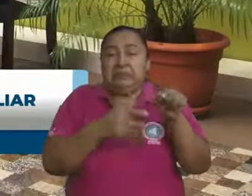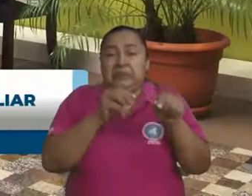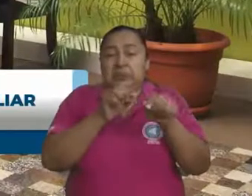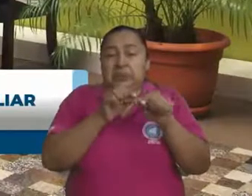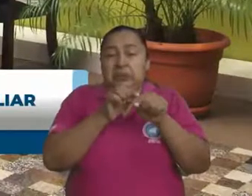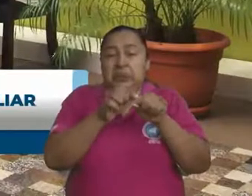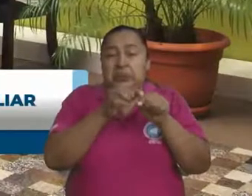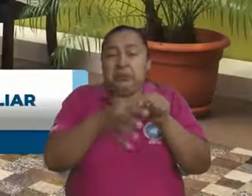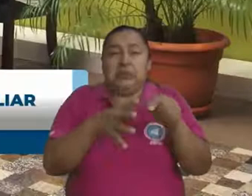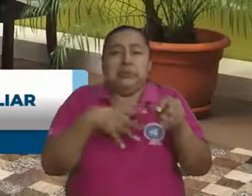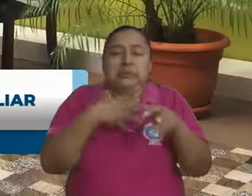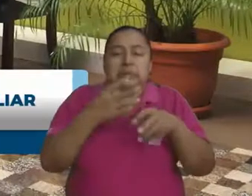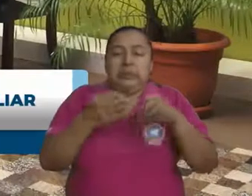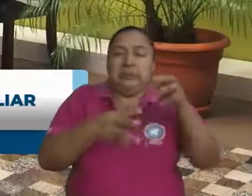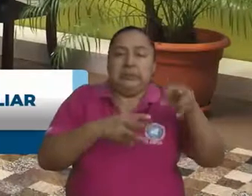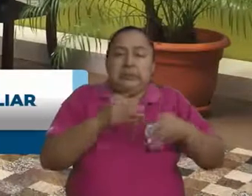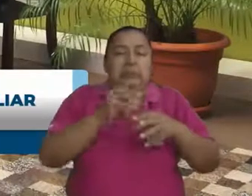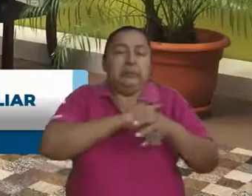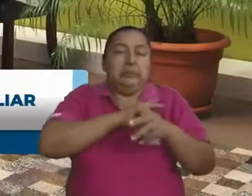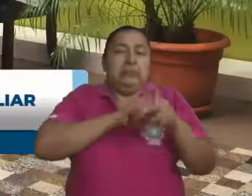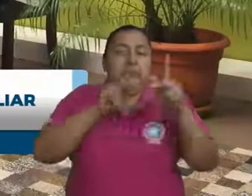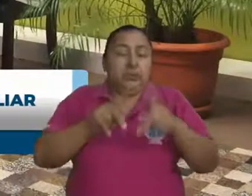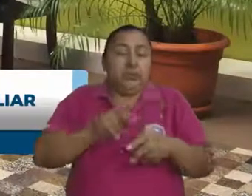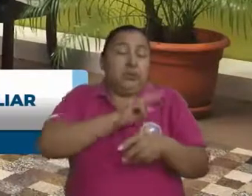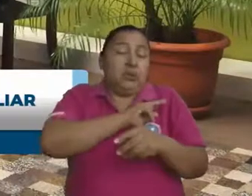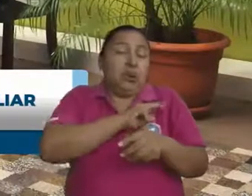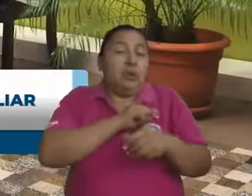los mismos agentes bacterianos que existen dentro de nuestro